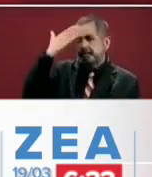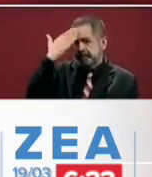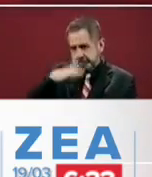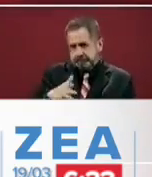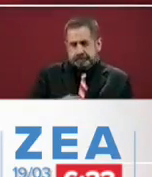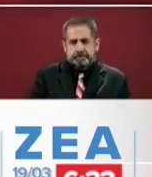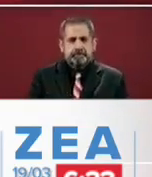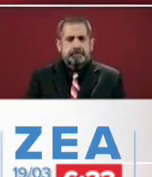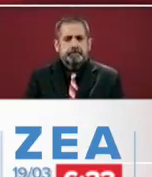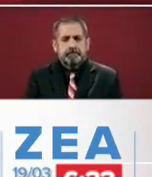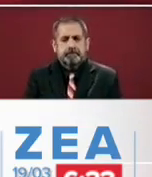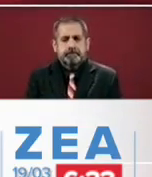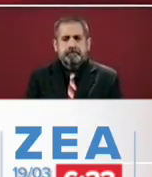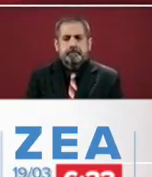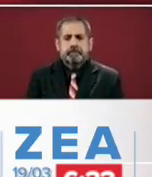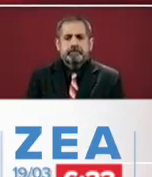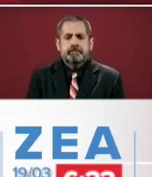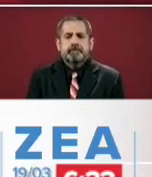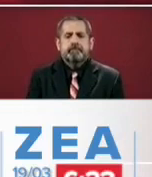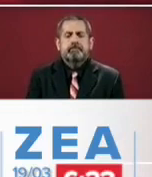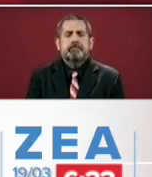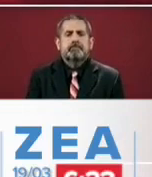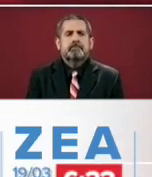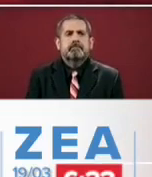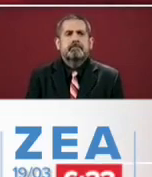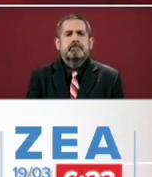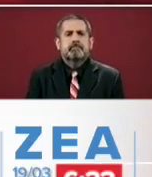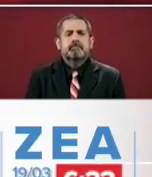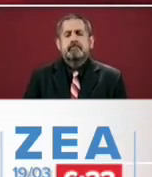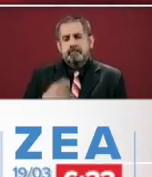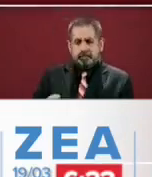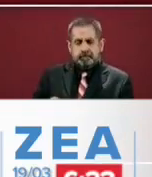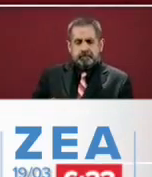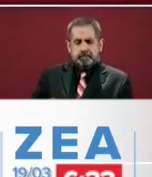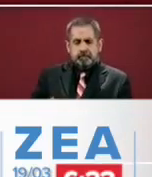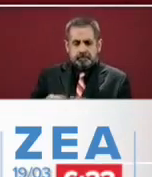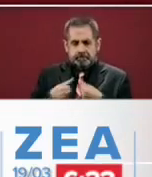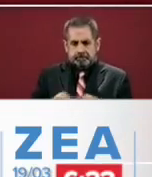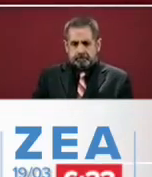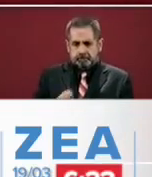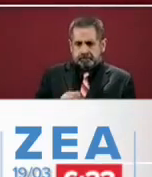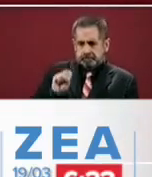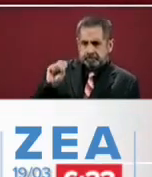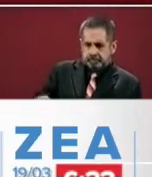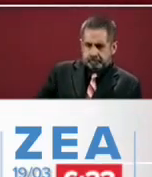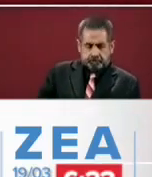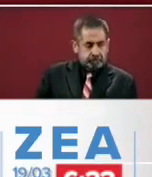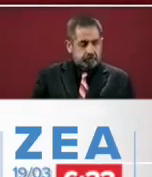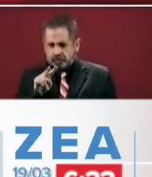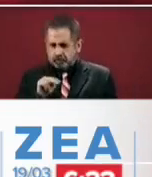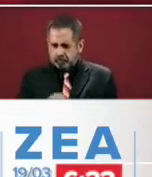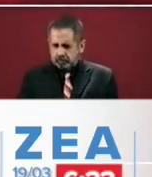sepa que los que tienen su cuenta, en vez de recibir